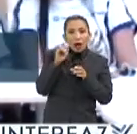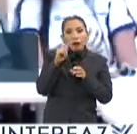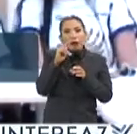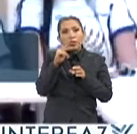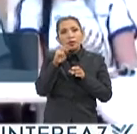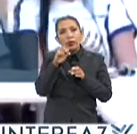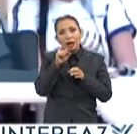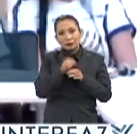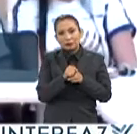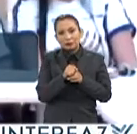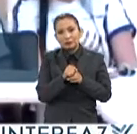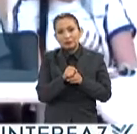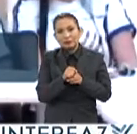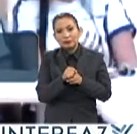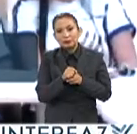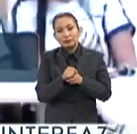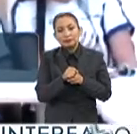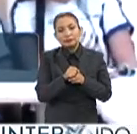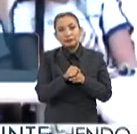Cuyutlán.